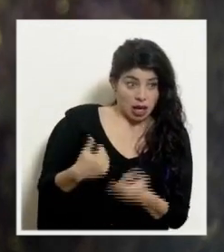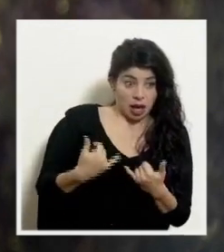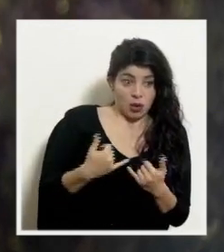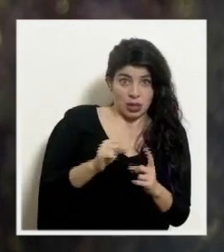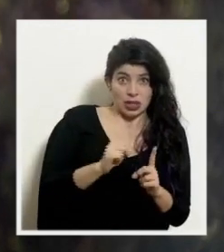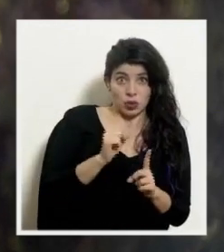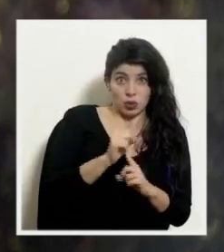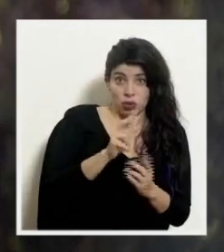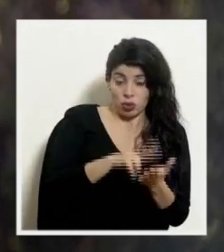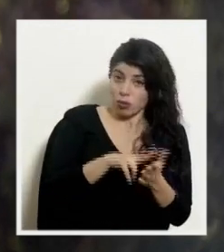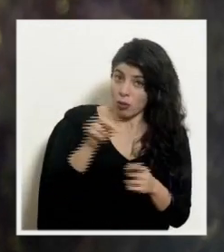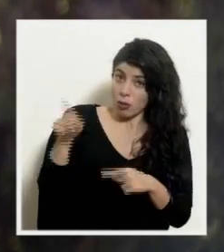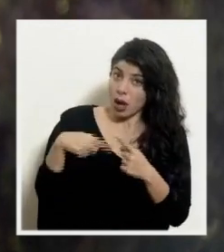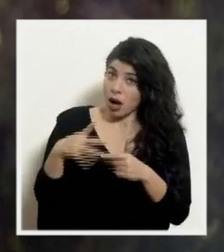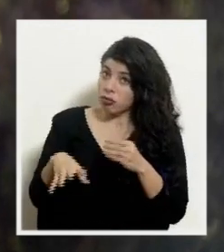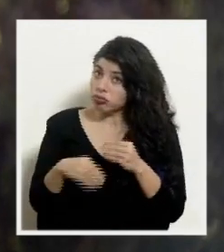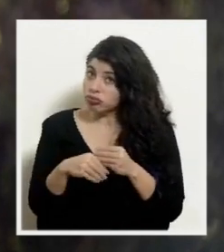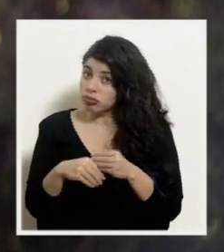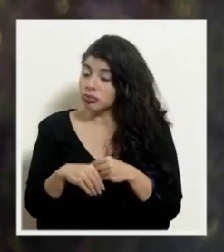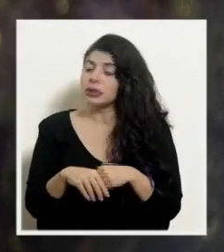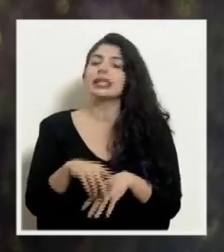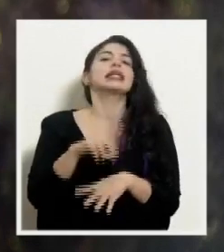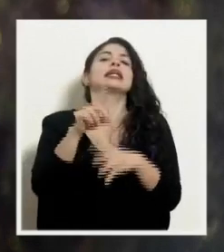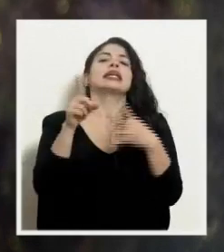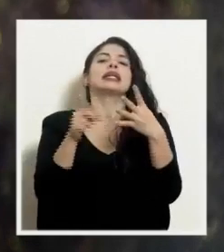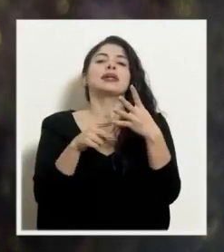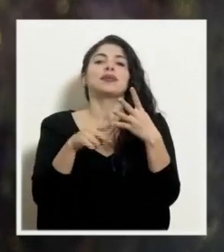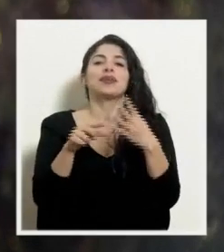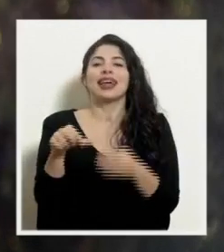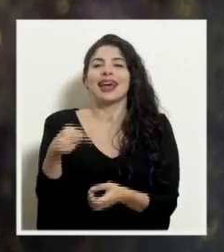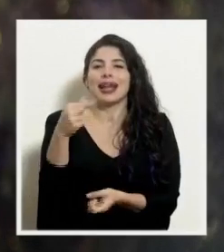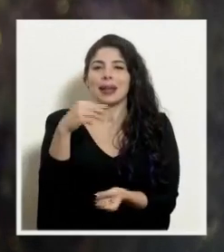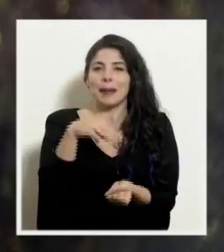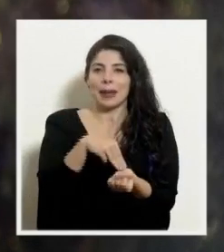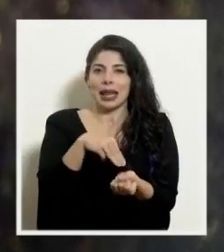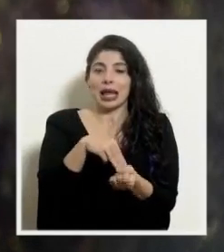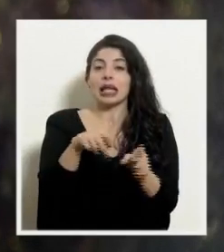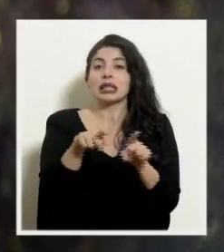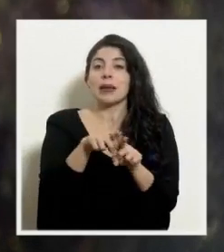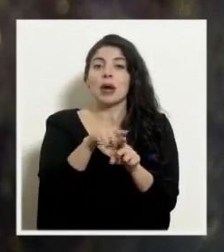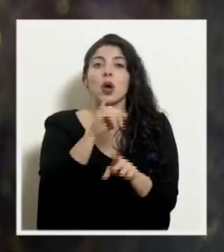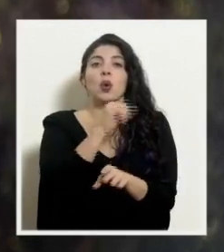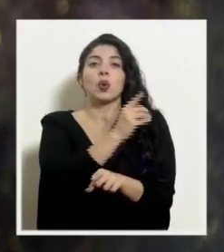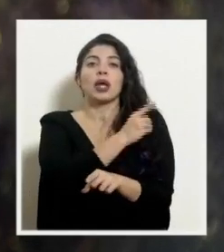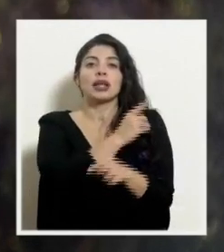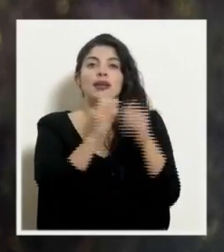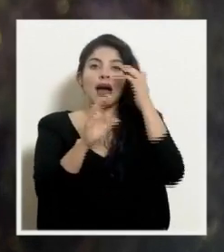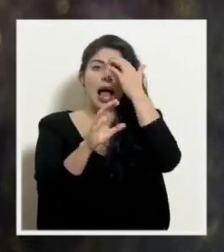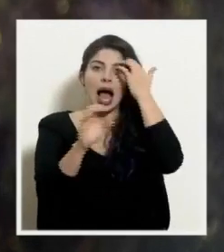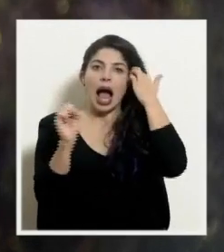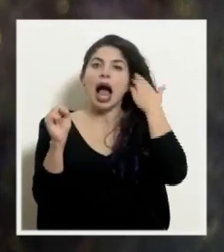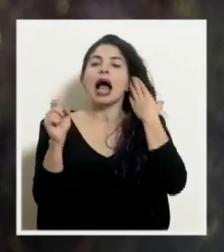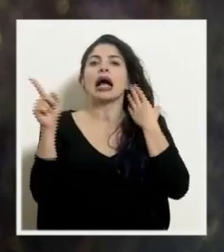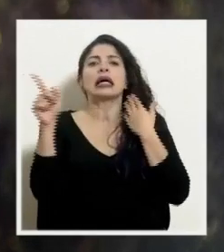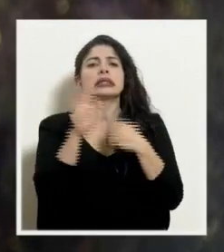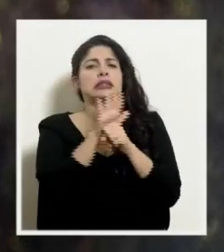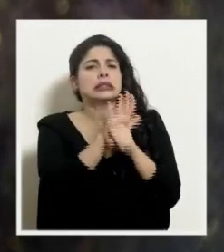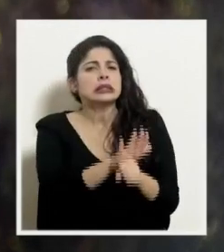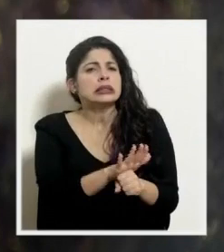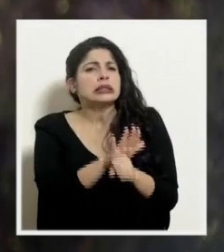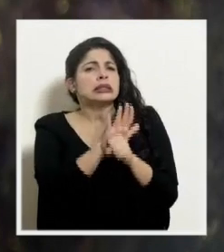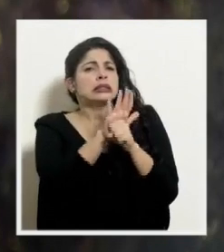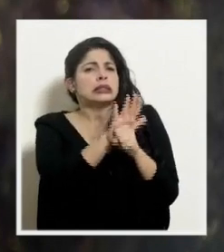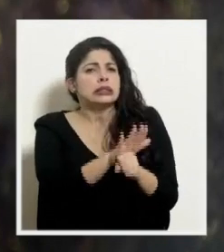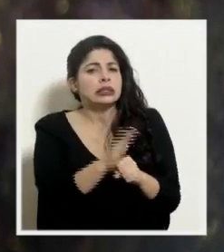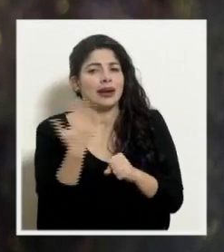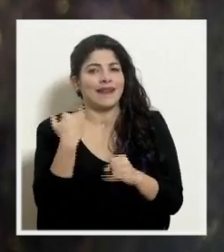de aprobación? Y segundo, gerentes médicos, incluso la Junta Directiva de la Caja, han presionado muy fuertemente en